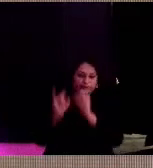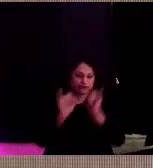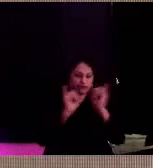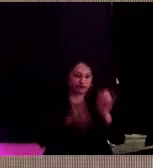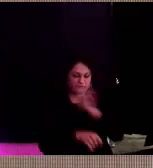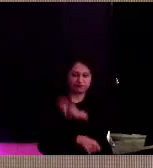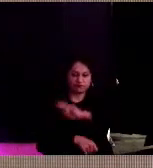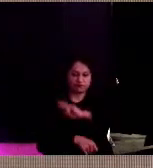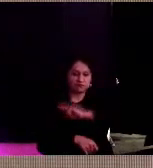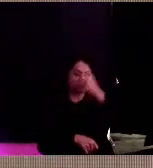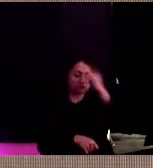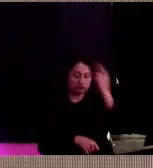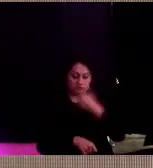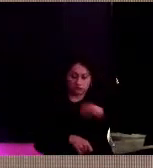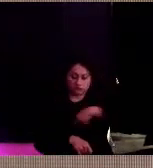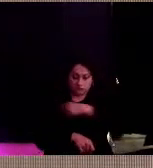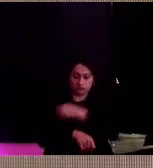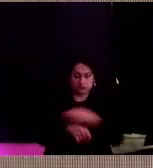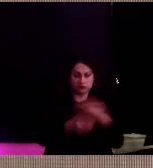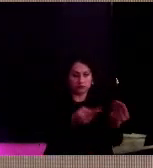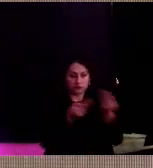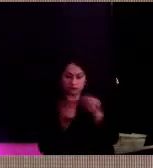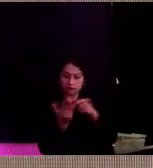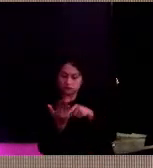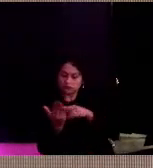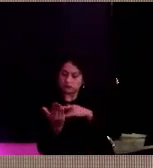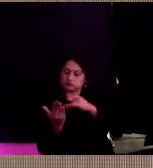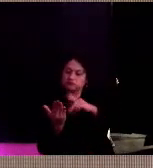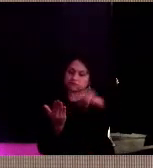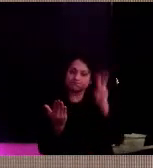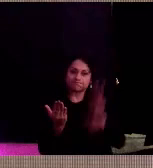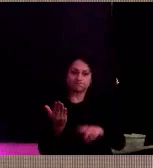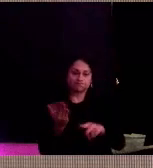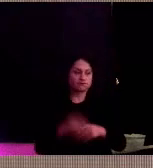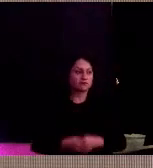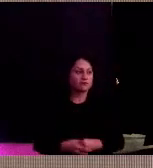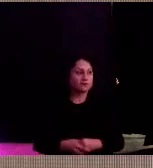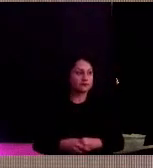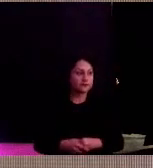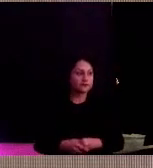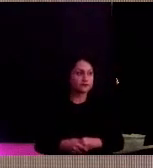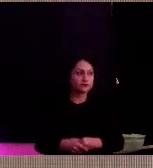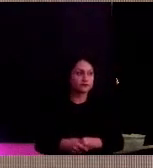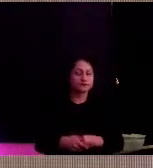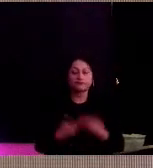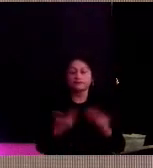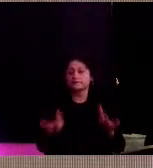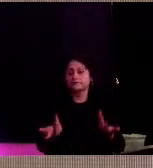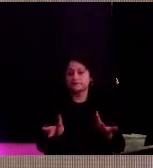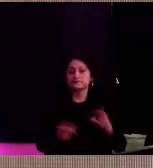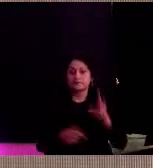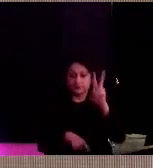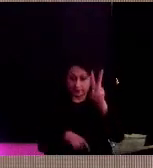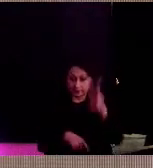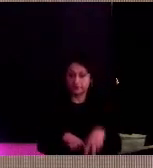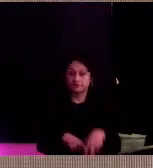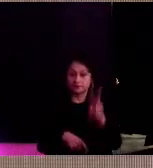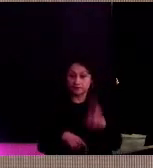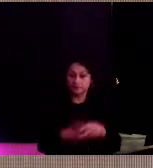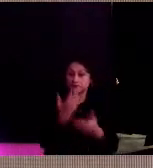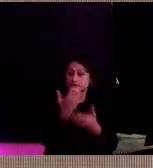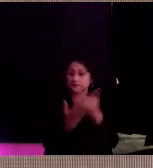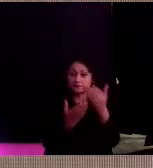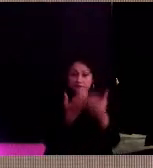nos brinden certeza y credibilidad de los hechos. Son pocos también